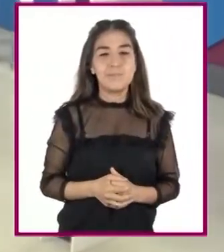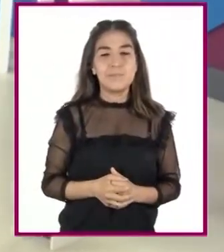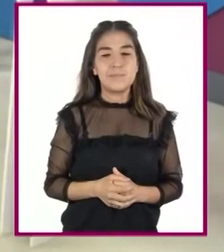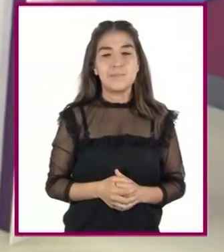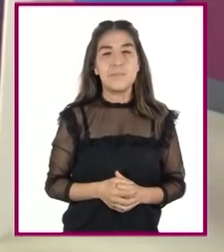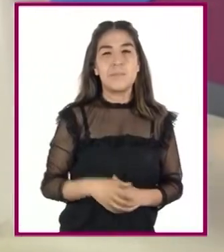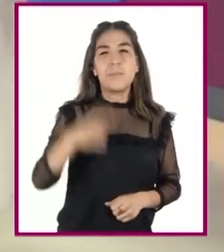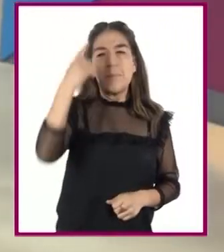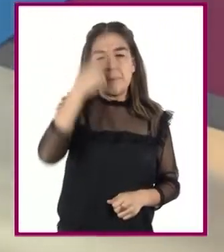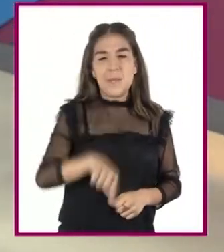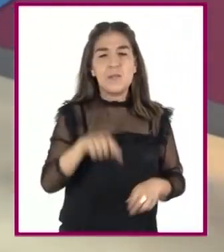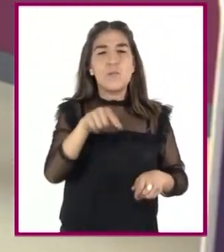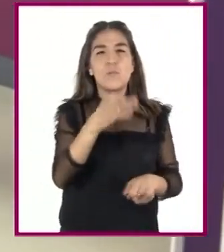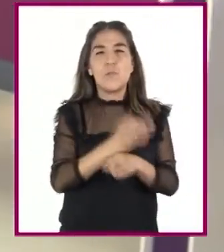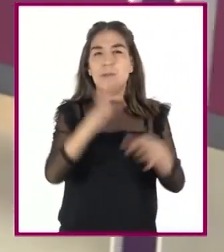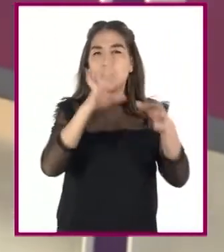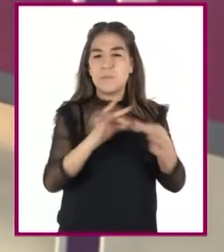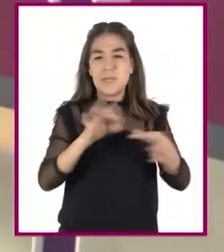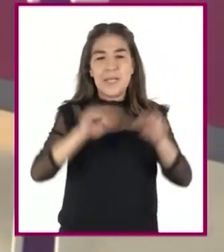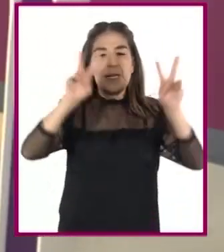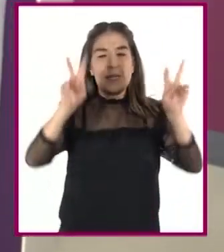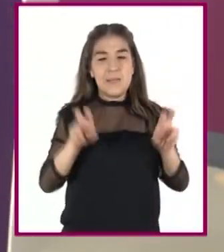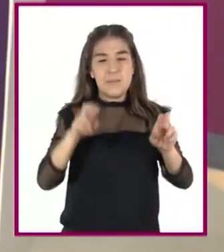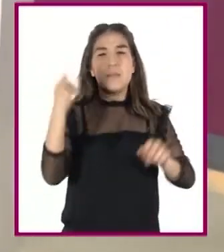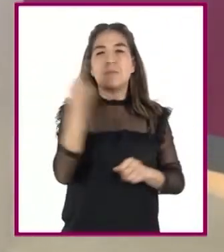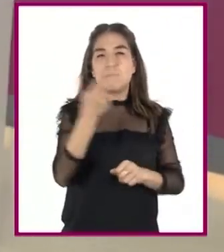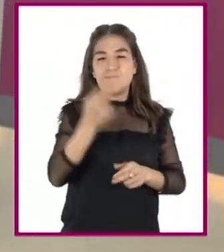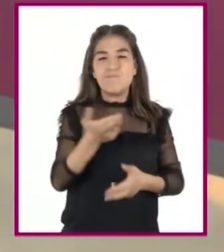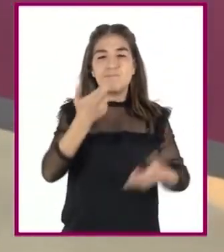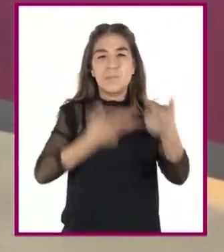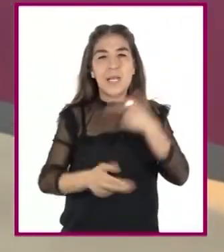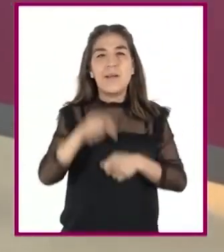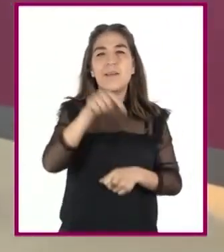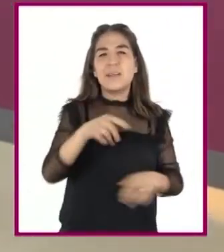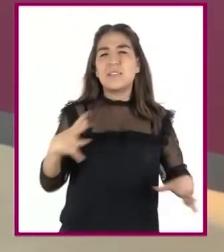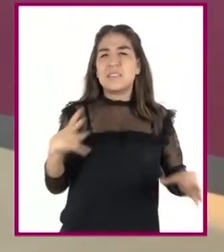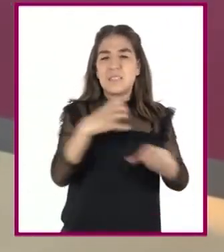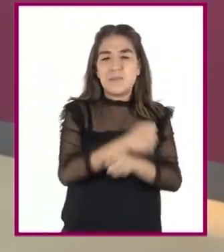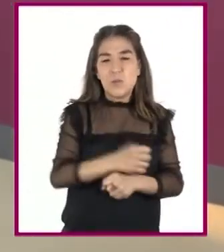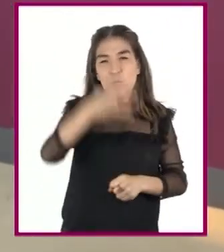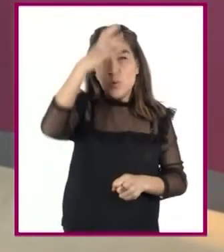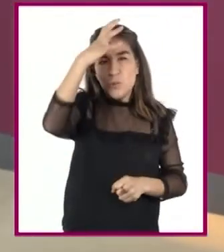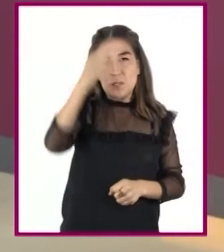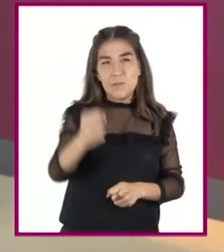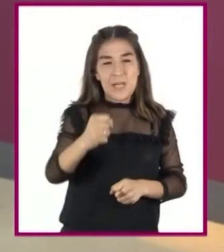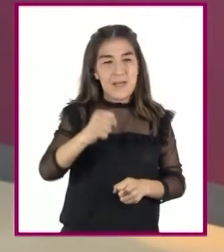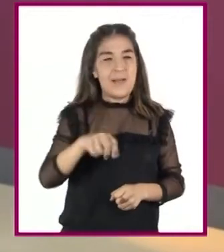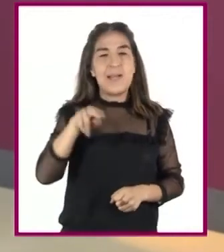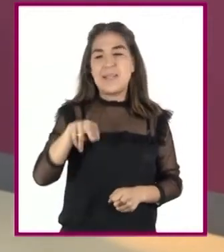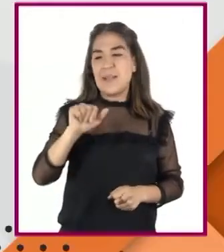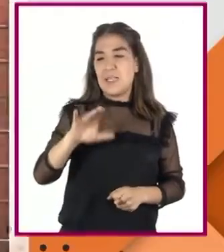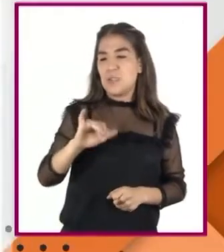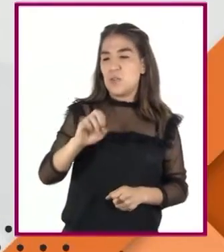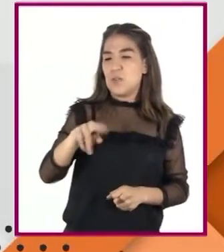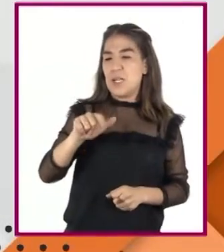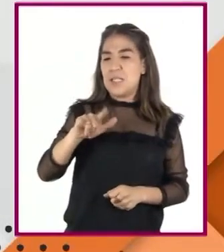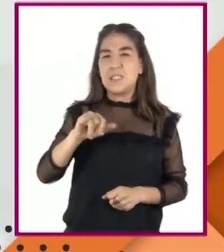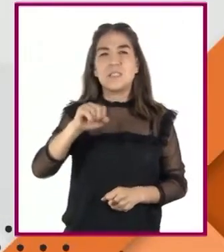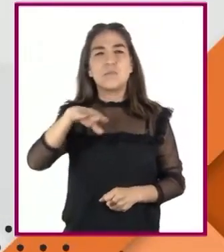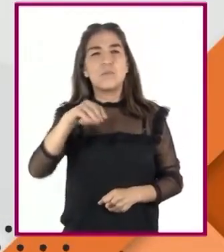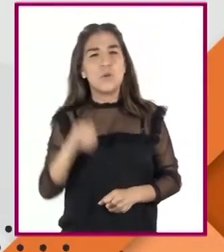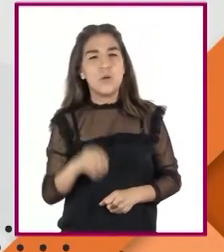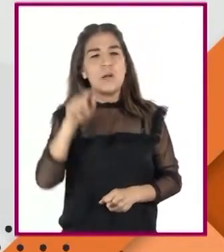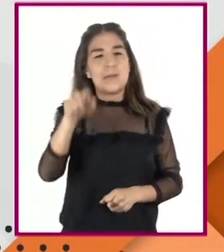Para adentrarnos en el tema, es necesario recuperar el significado del concepto de nacionalismo. El